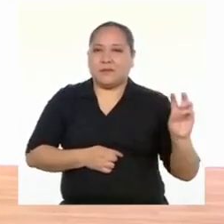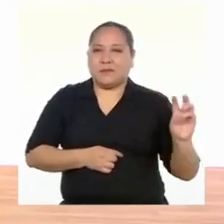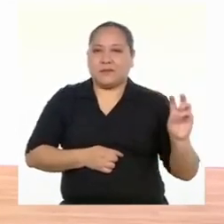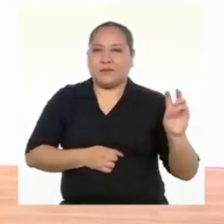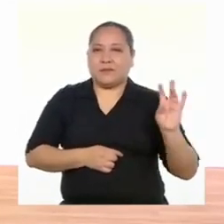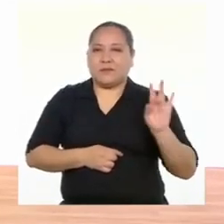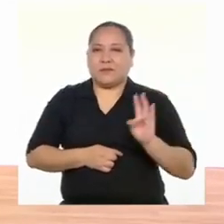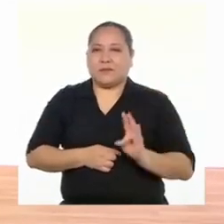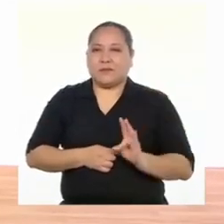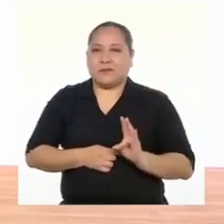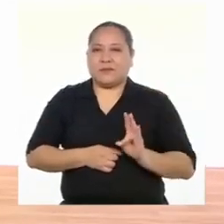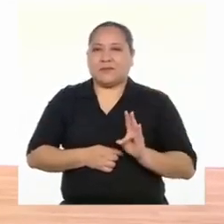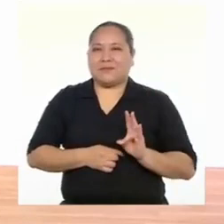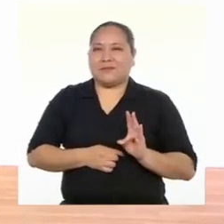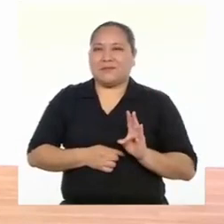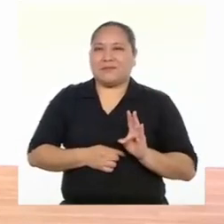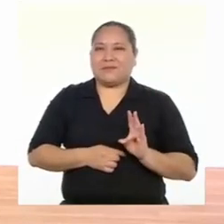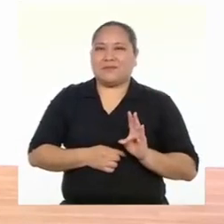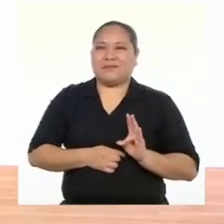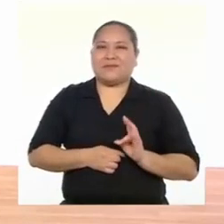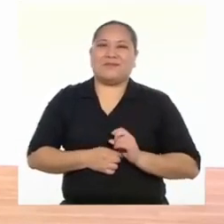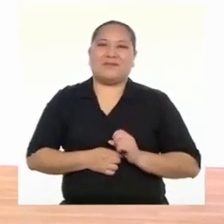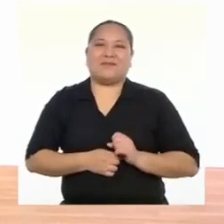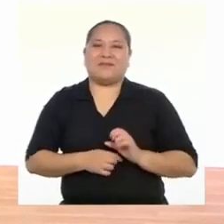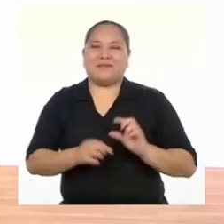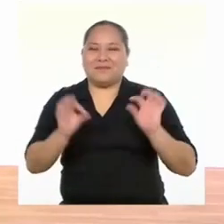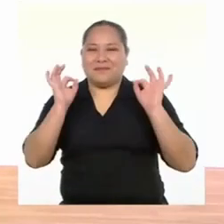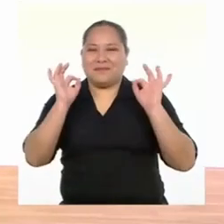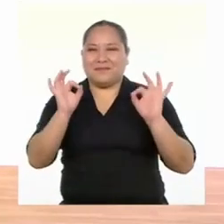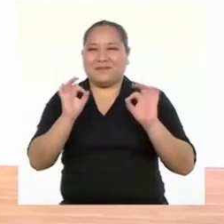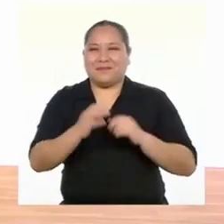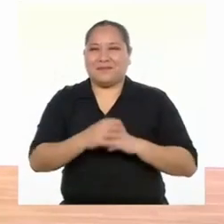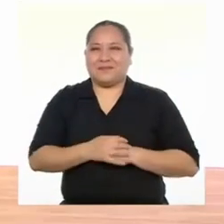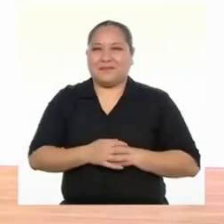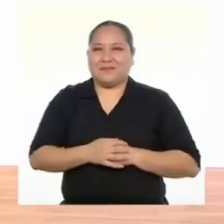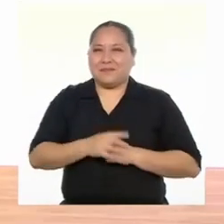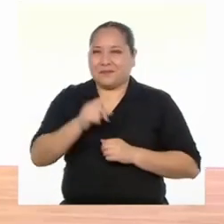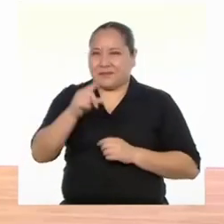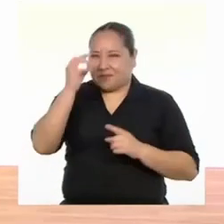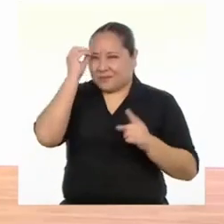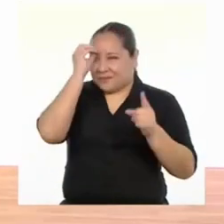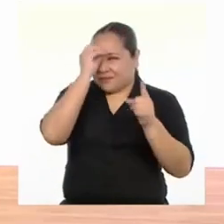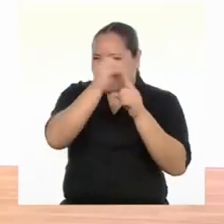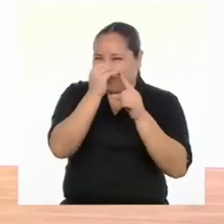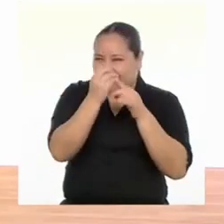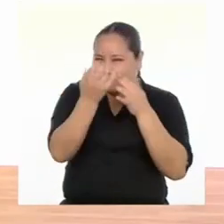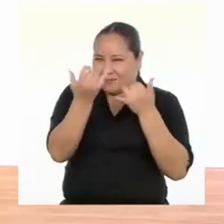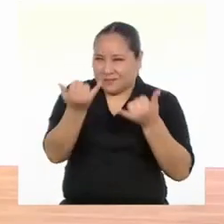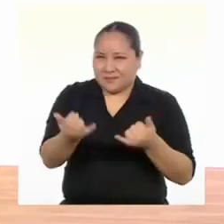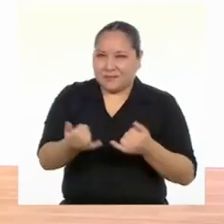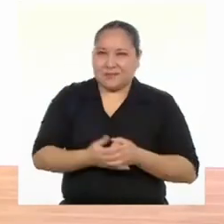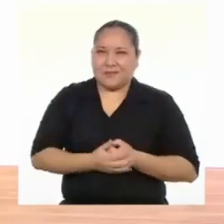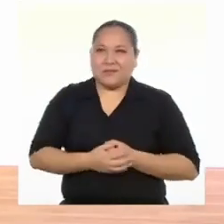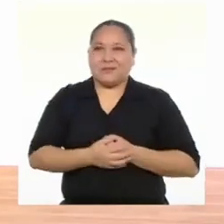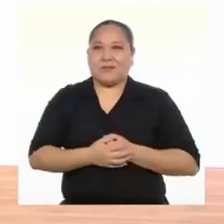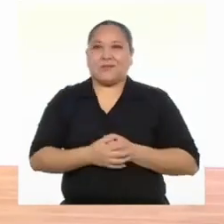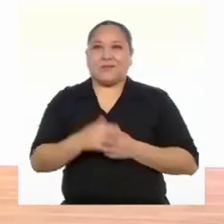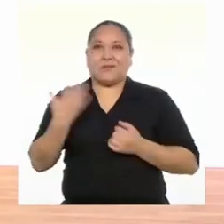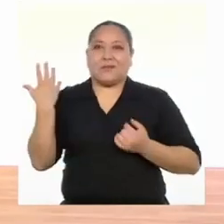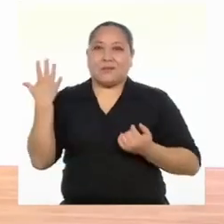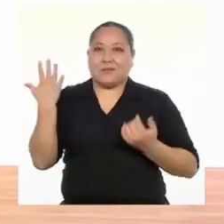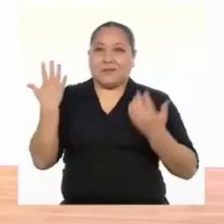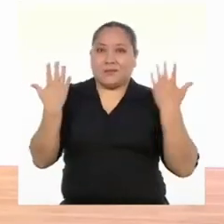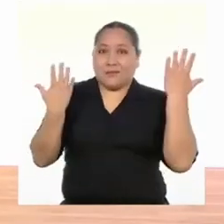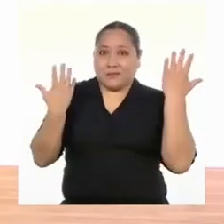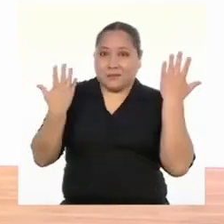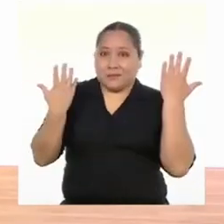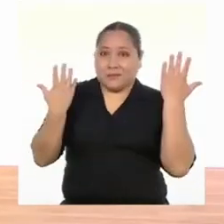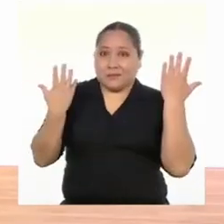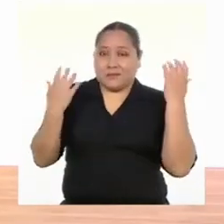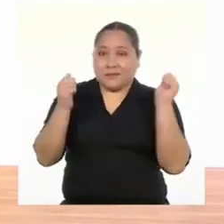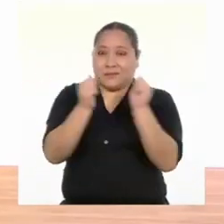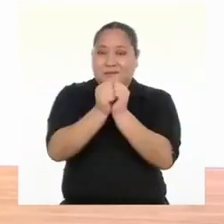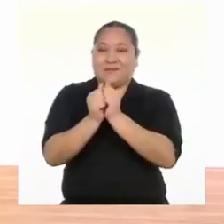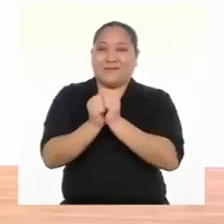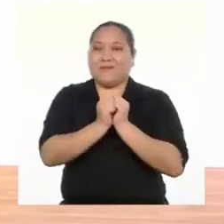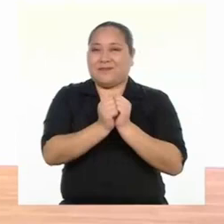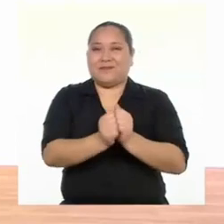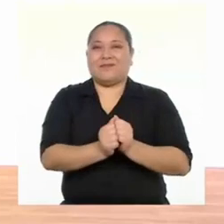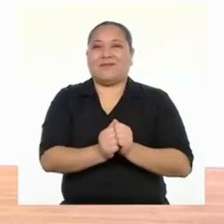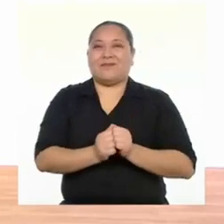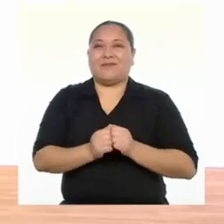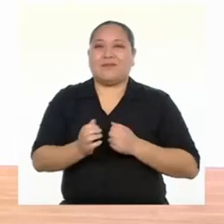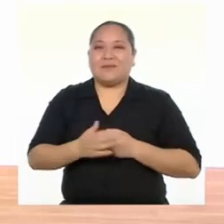5, 6 y 7. Bien, el reto siguiente es hacer los dos brazos